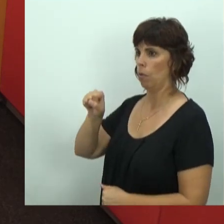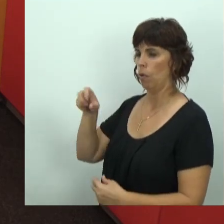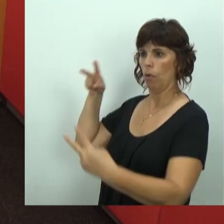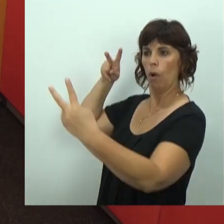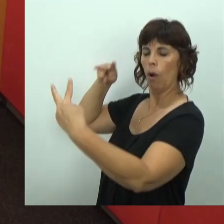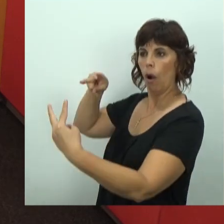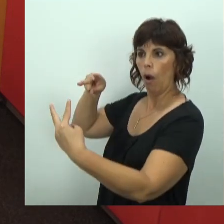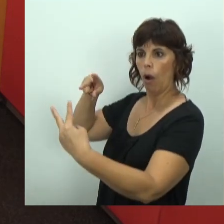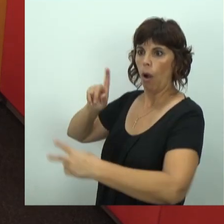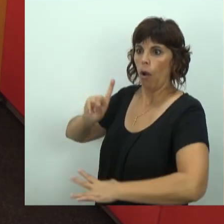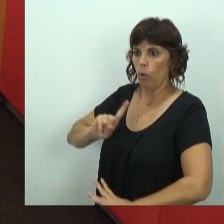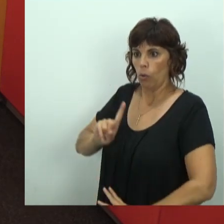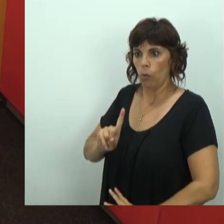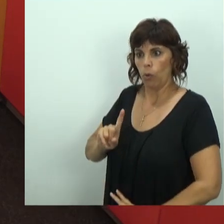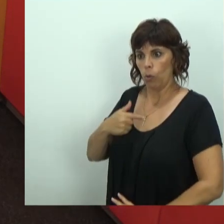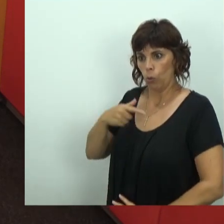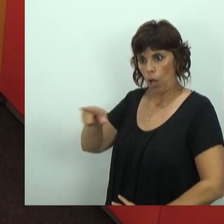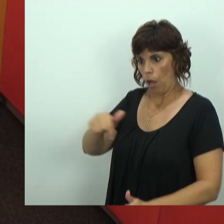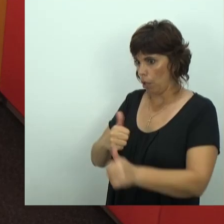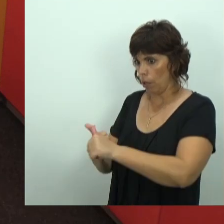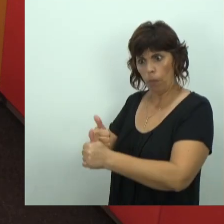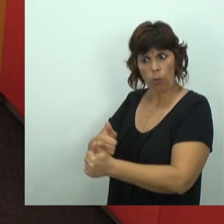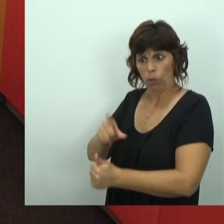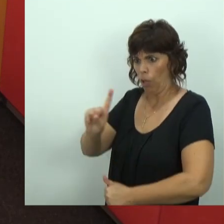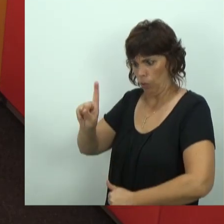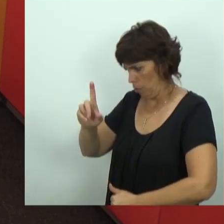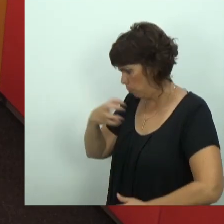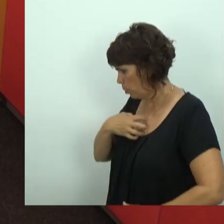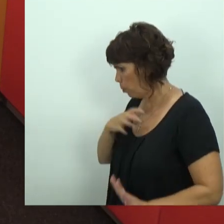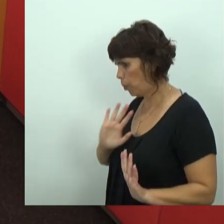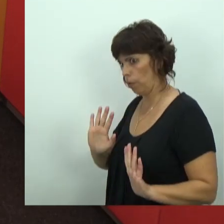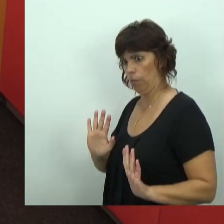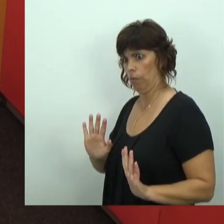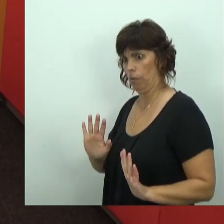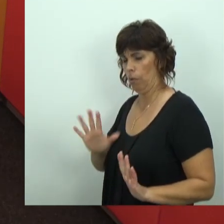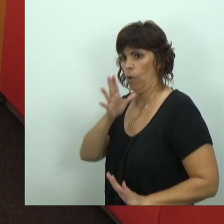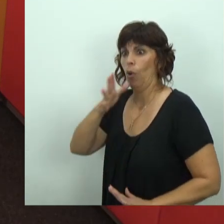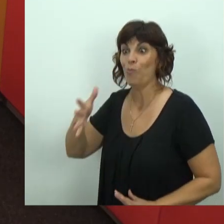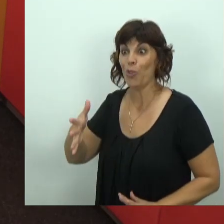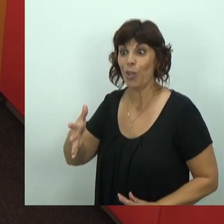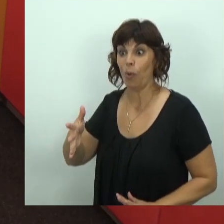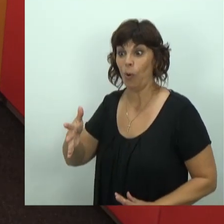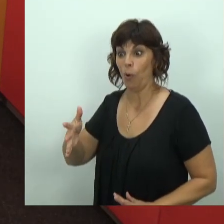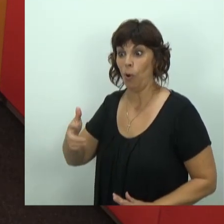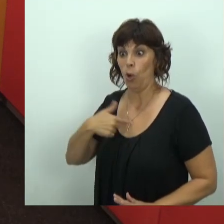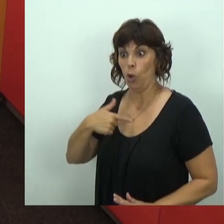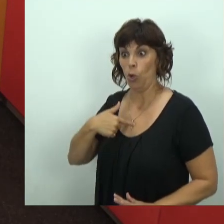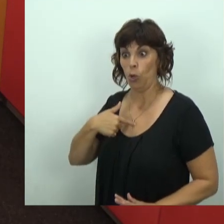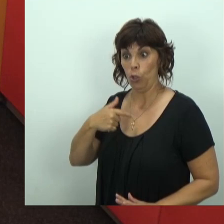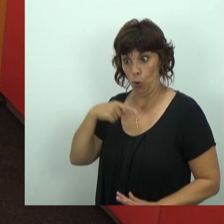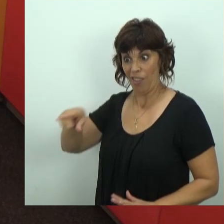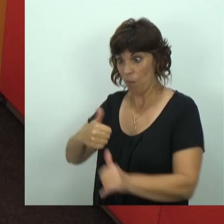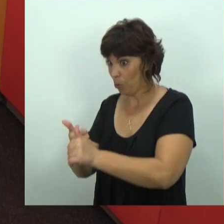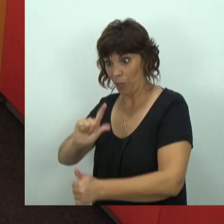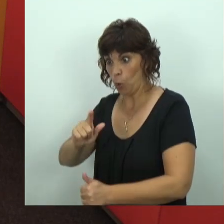no, no, yo no te puedo bautizar, porque yo necesito ser bautizado por